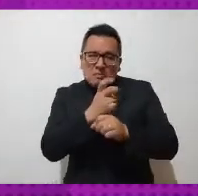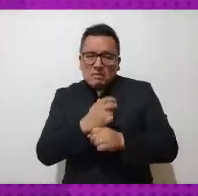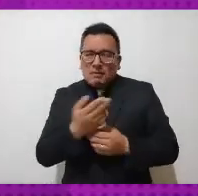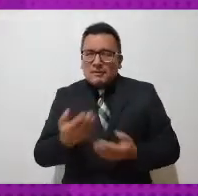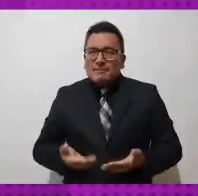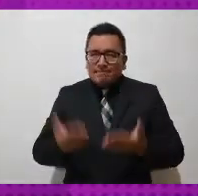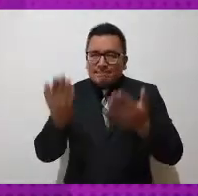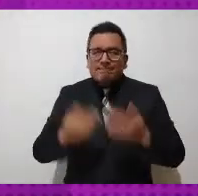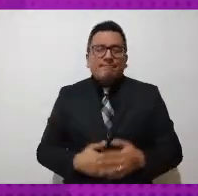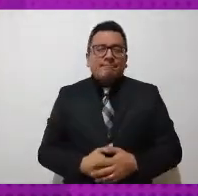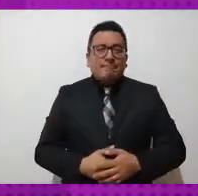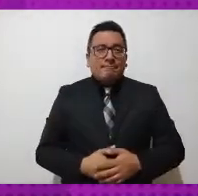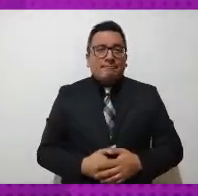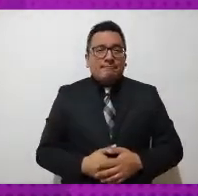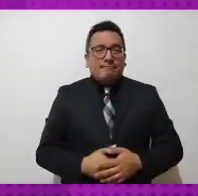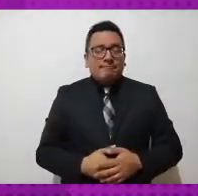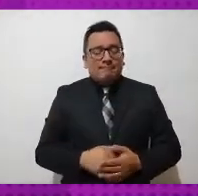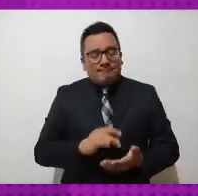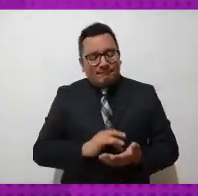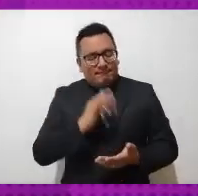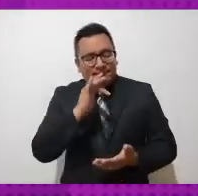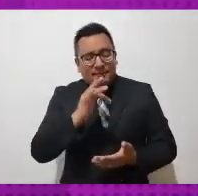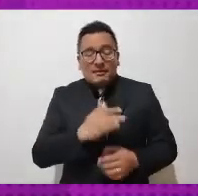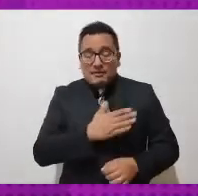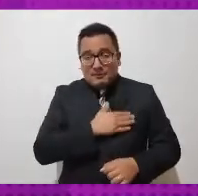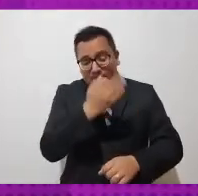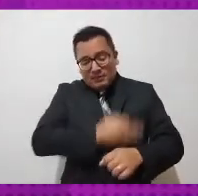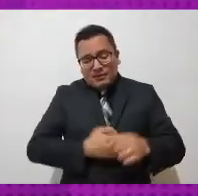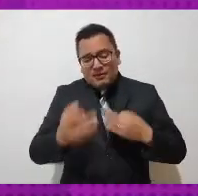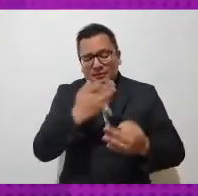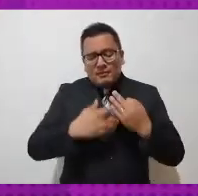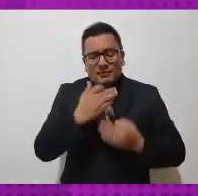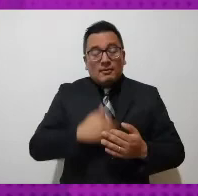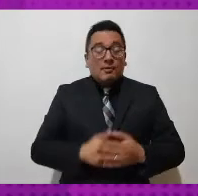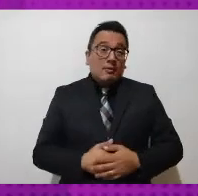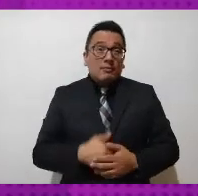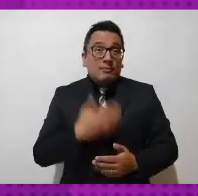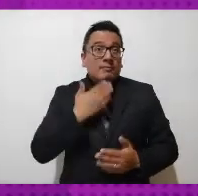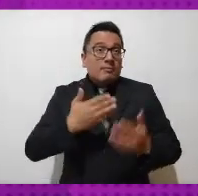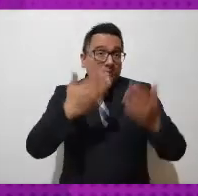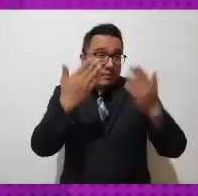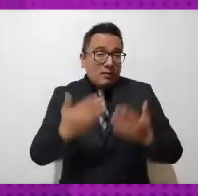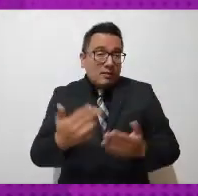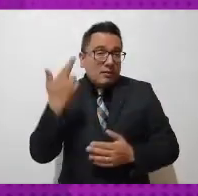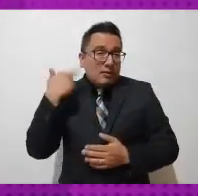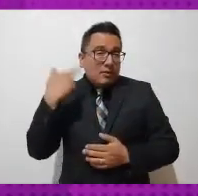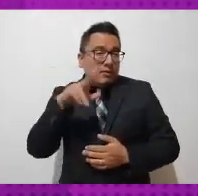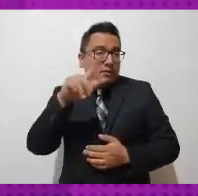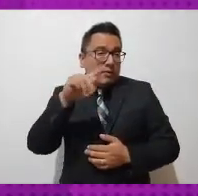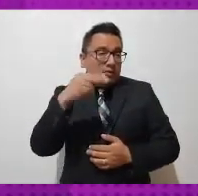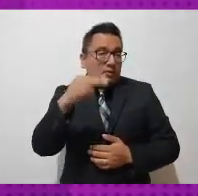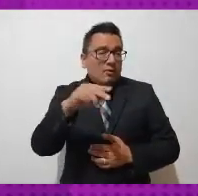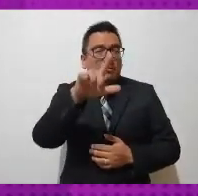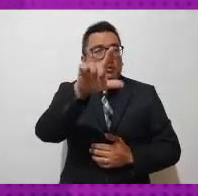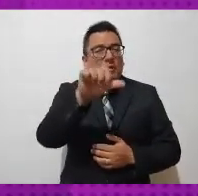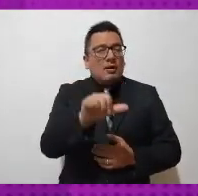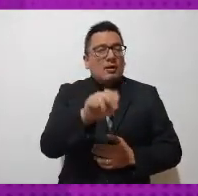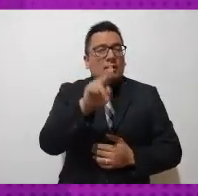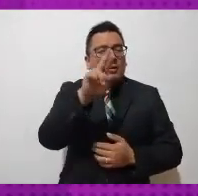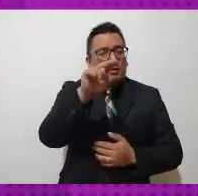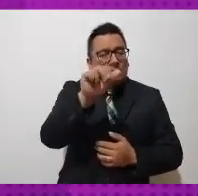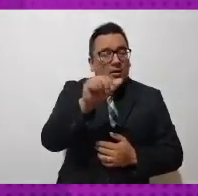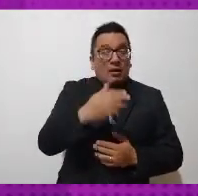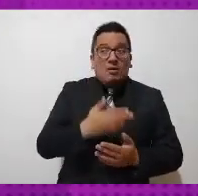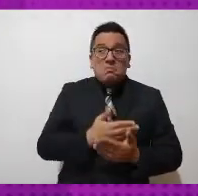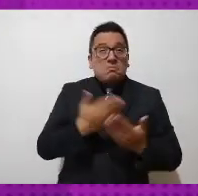hoy. Consejera, adelante. Gracias, buenas tardes a todos y a todas. Bienvenidos al programa de La Urna. El día de hoy tenemos